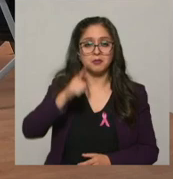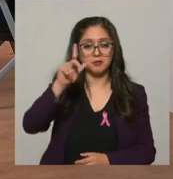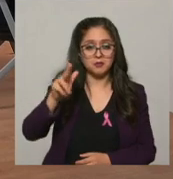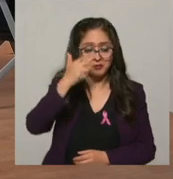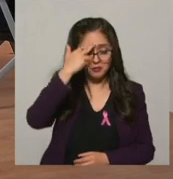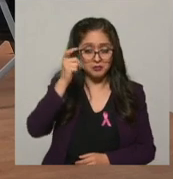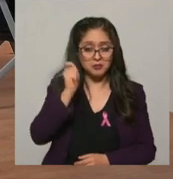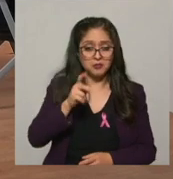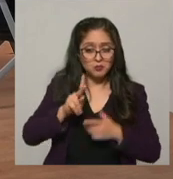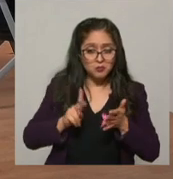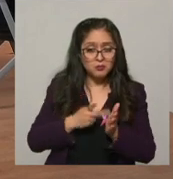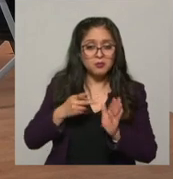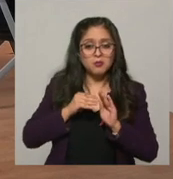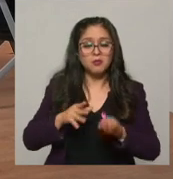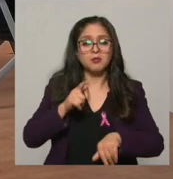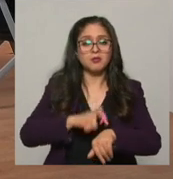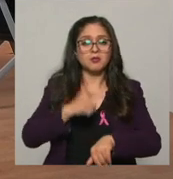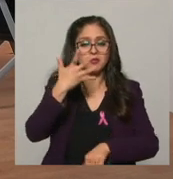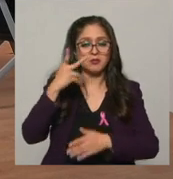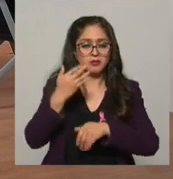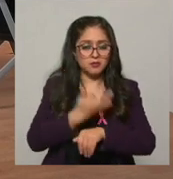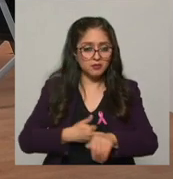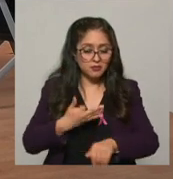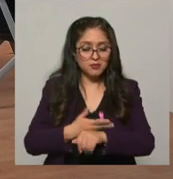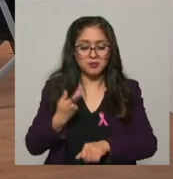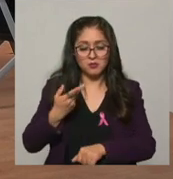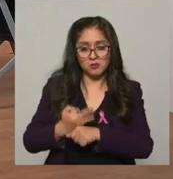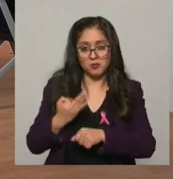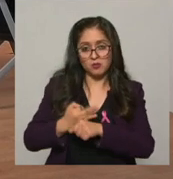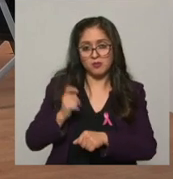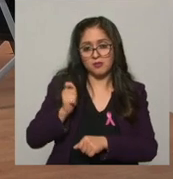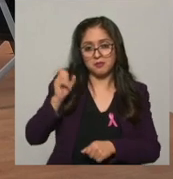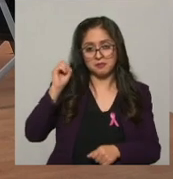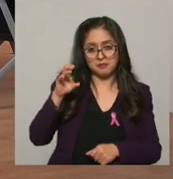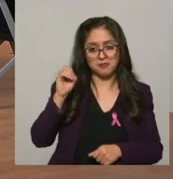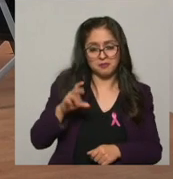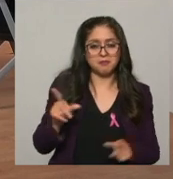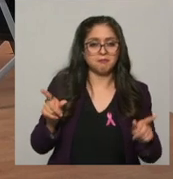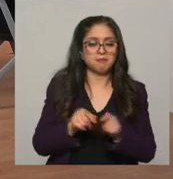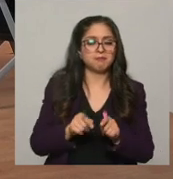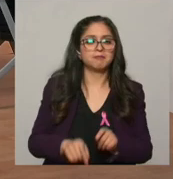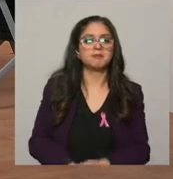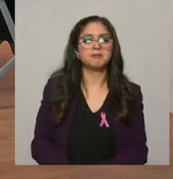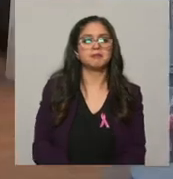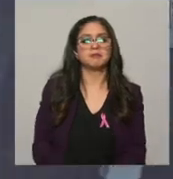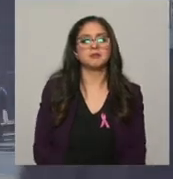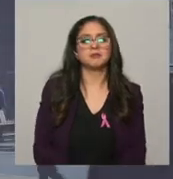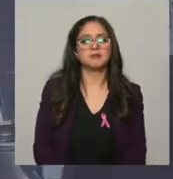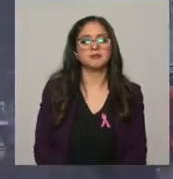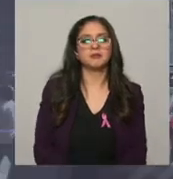recuerdo, la retransmisión es a las 5 de la tarde, pero ahorita estamos en vivo. Ya volvemos.